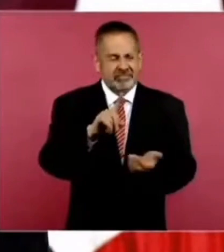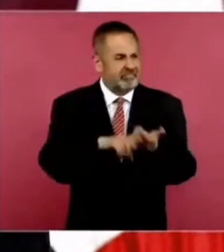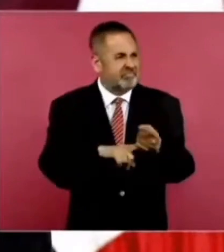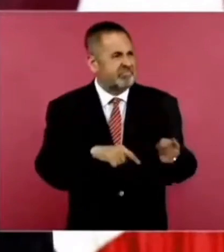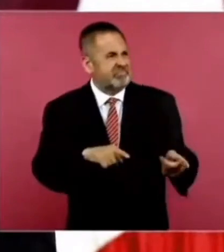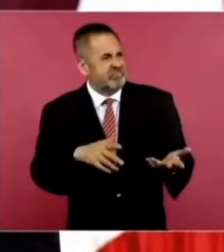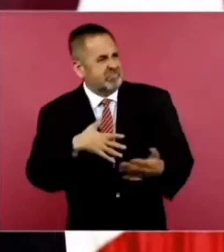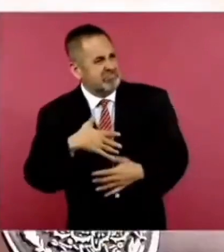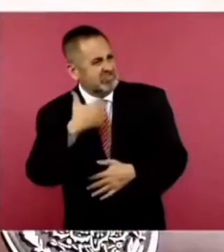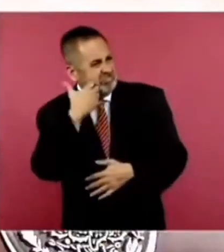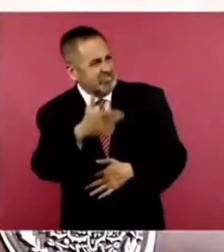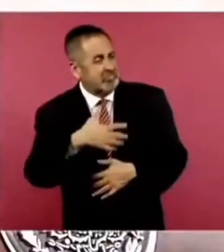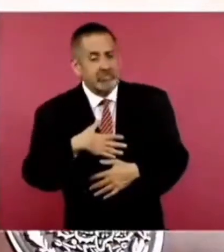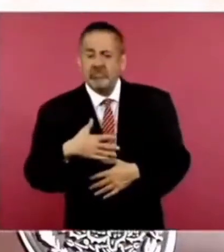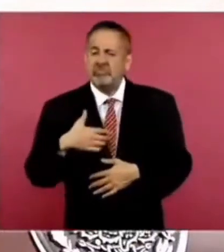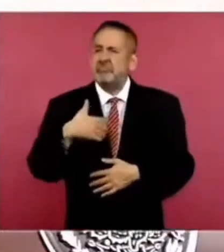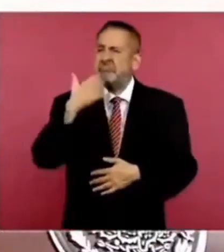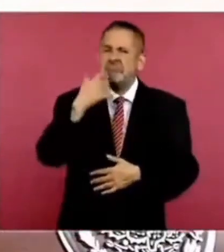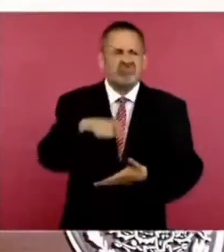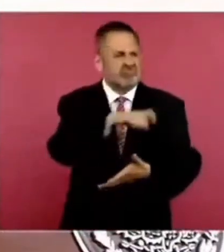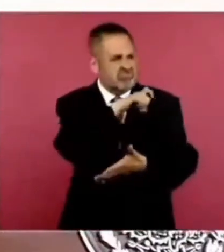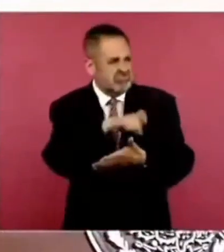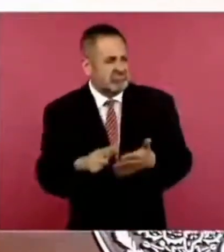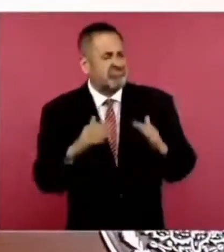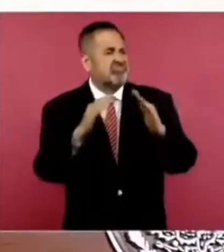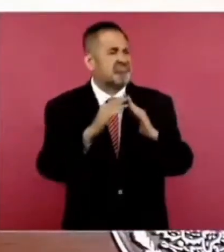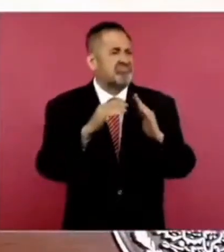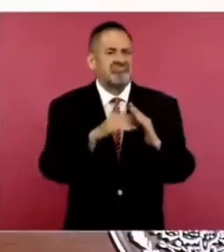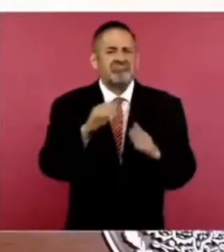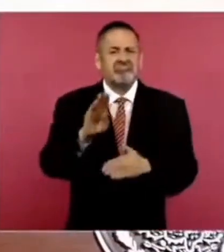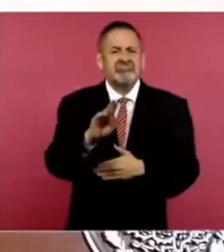mi casa de campo en Valle de Bravo,